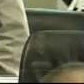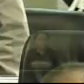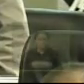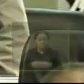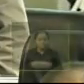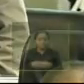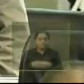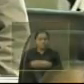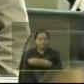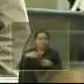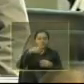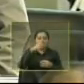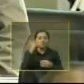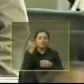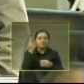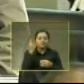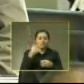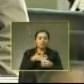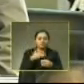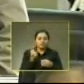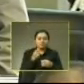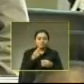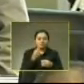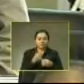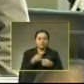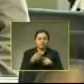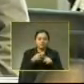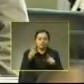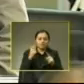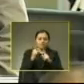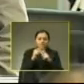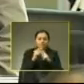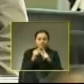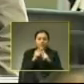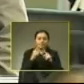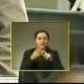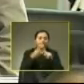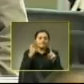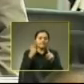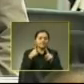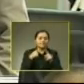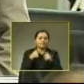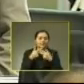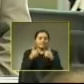y entender lo que estamos diciendo desde la palabra, desde la identidad.